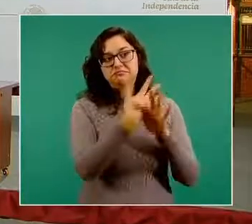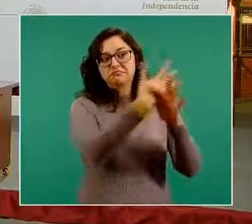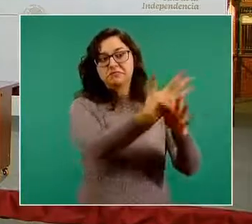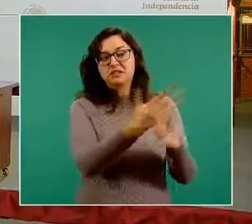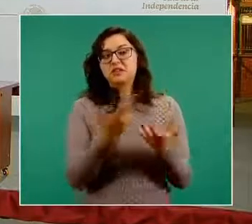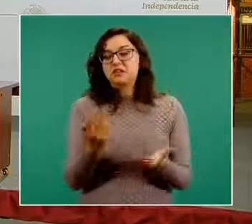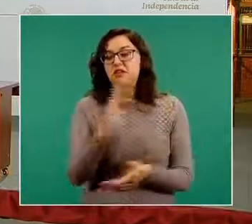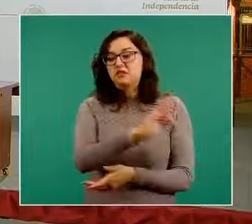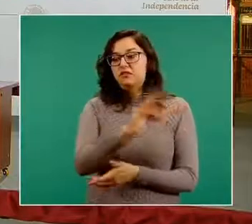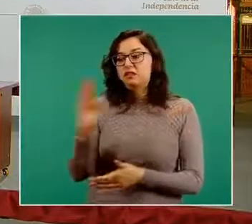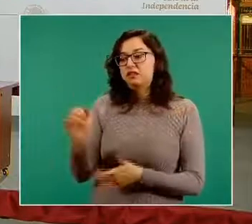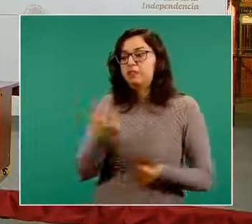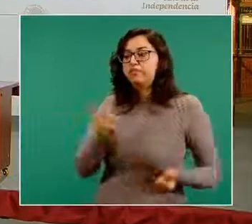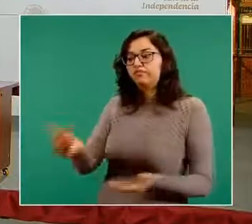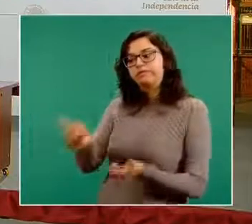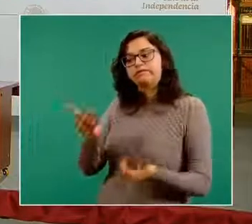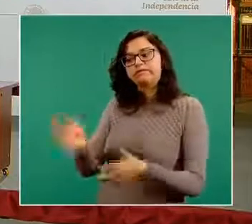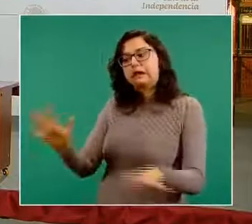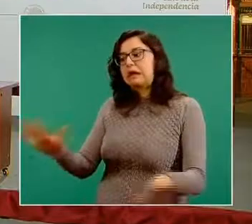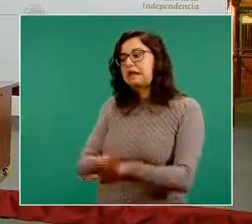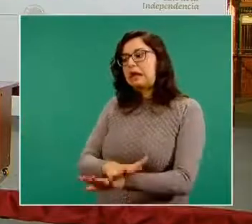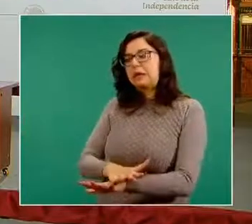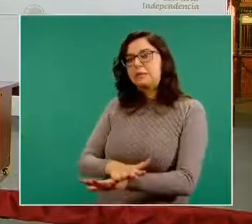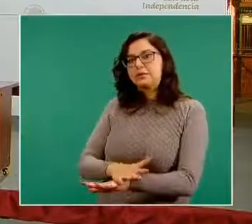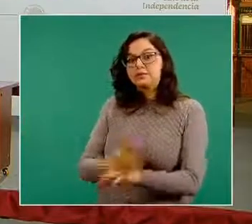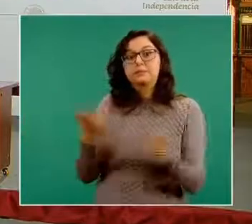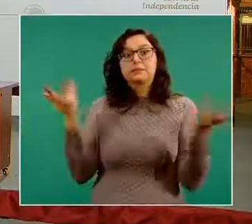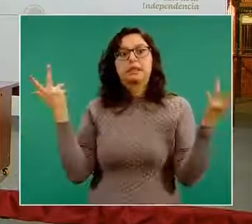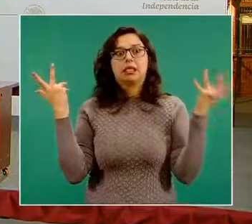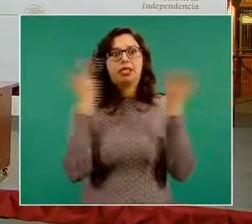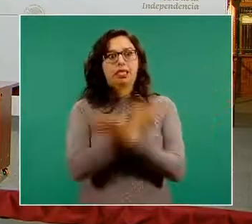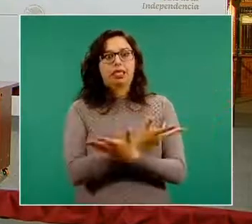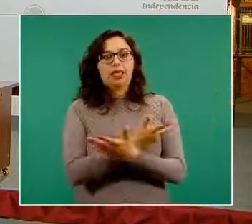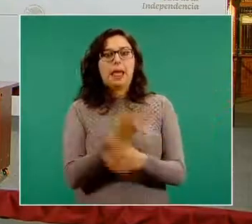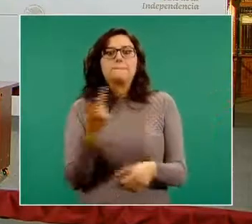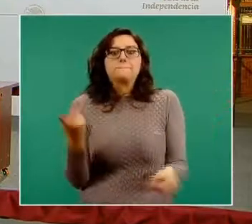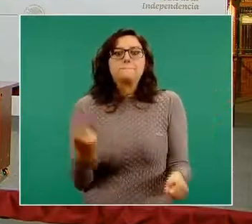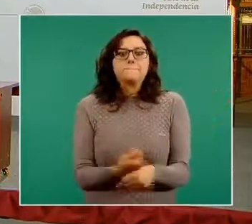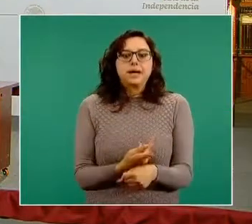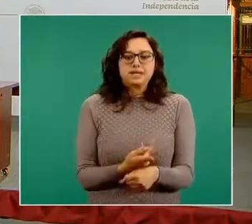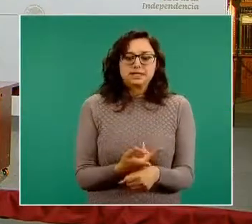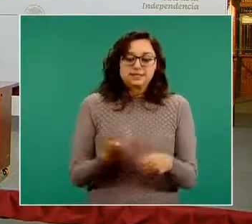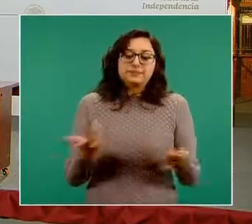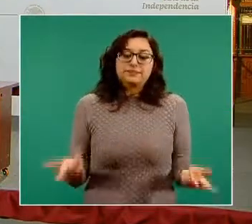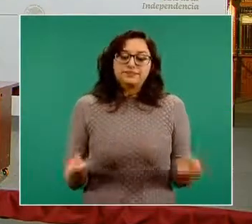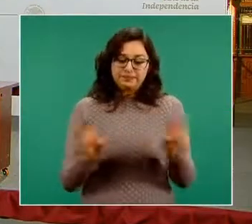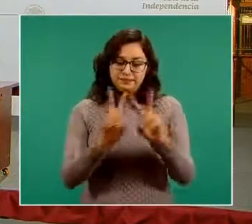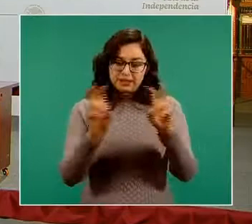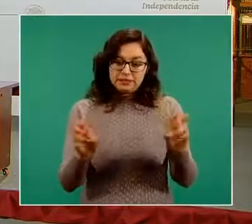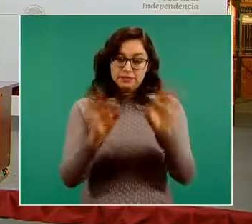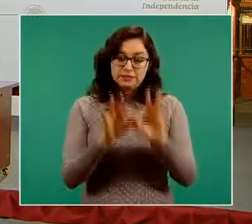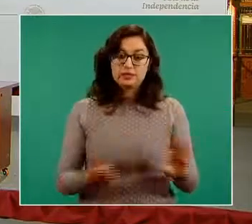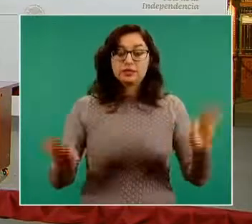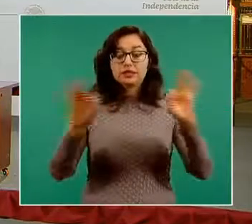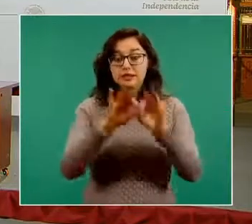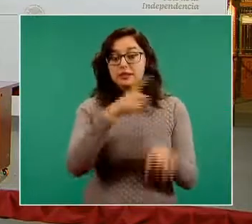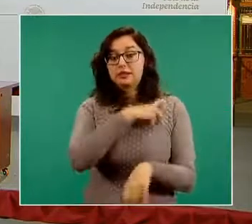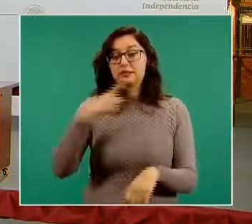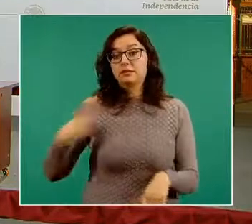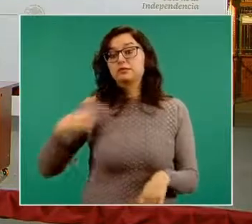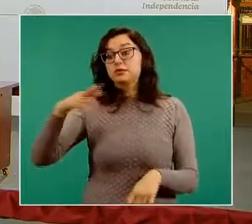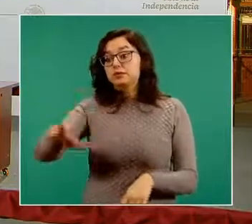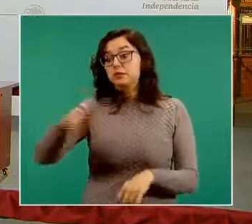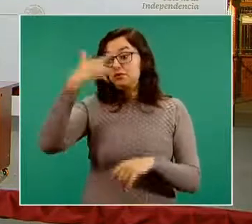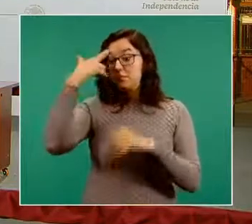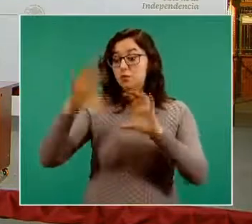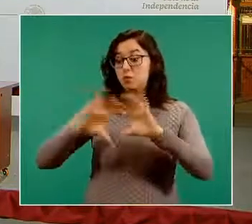de entregas? Esto es algo importante. Primero, esto es una situación mundial. Pfizer es